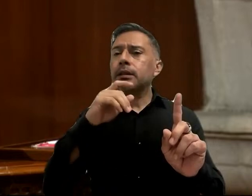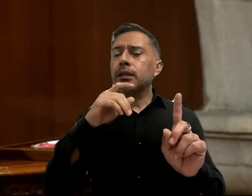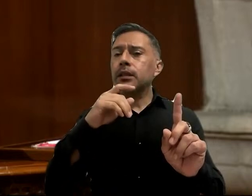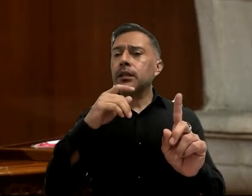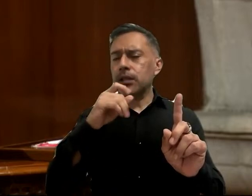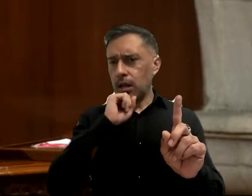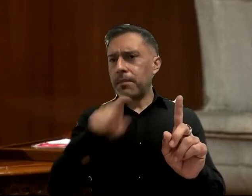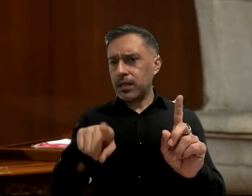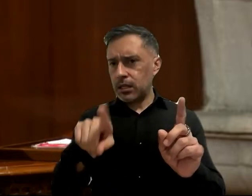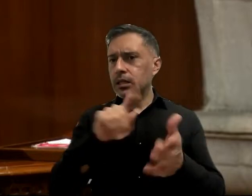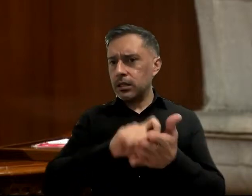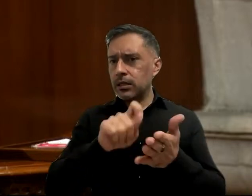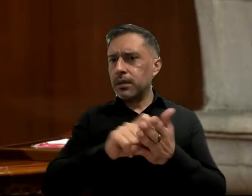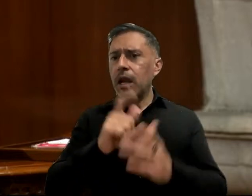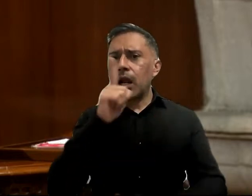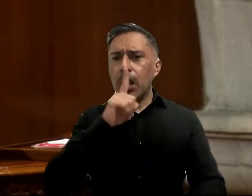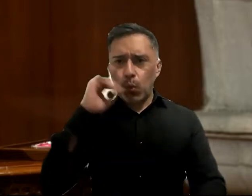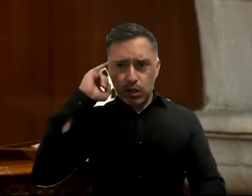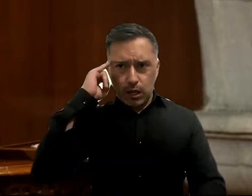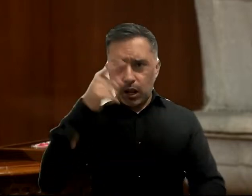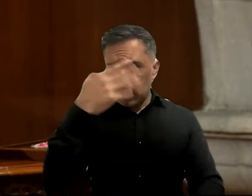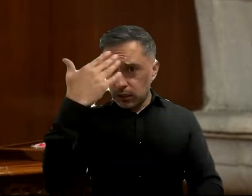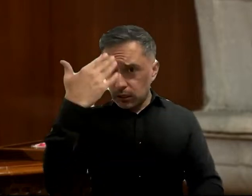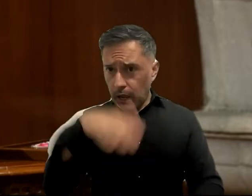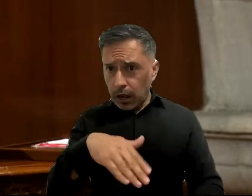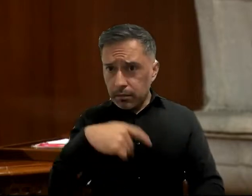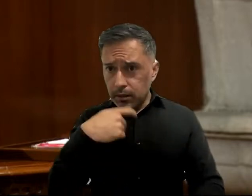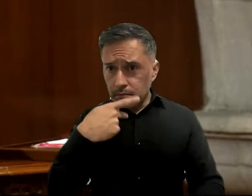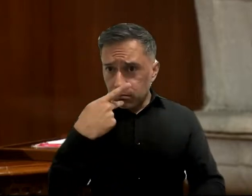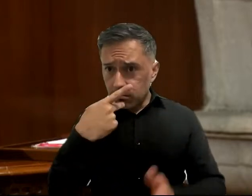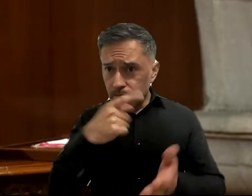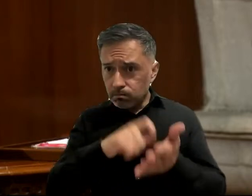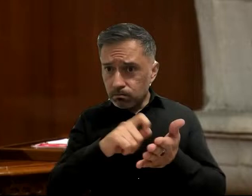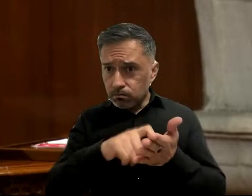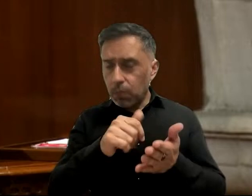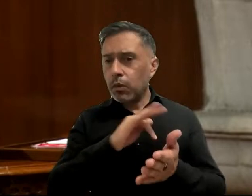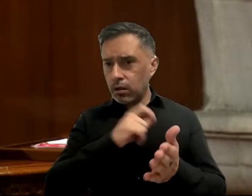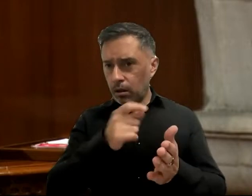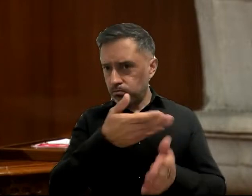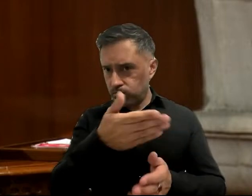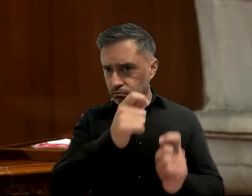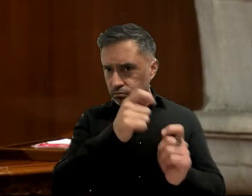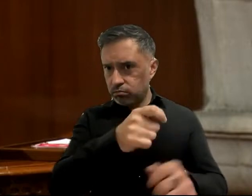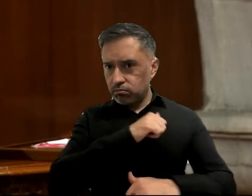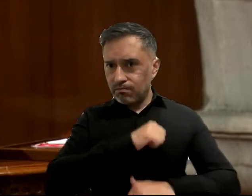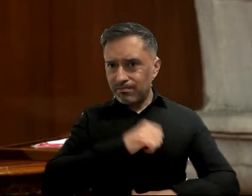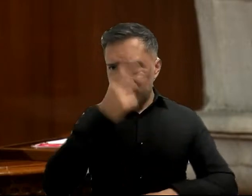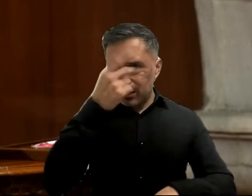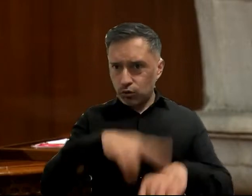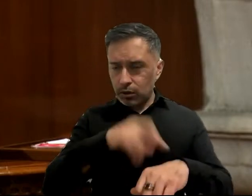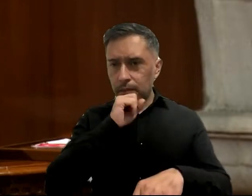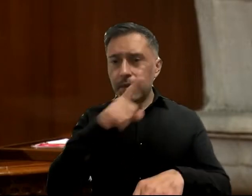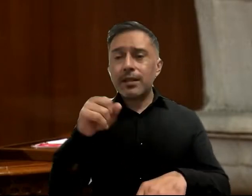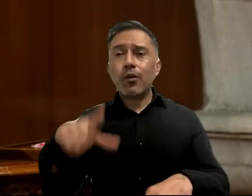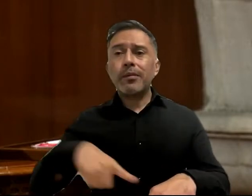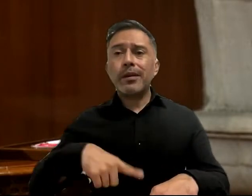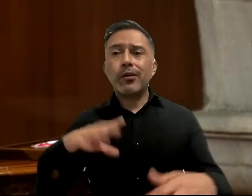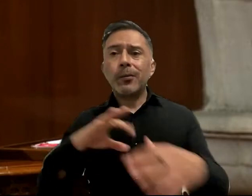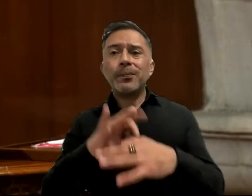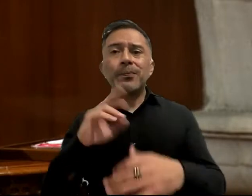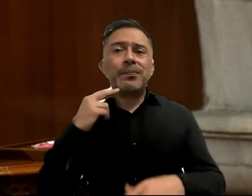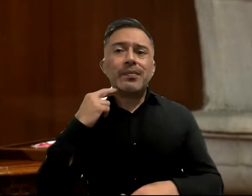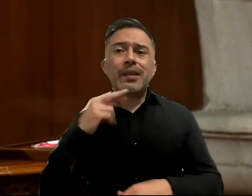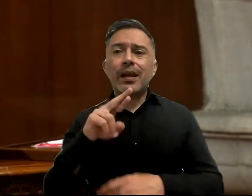de la región y que la propuesta corresponde al presidente municipal para la ratificación del cabildo, así como la obligación